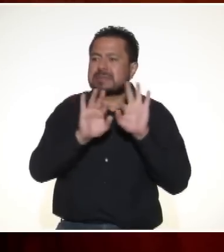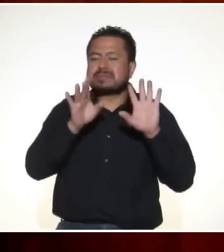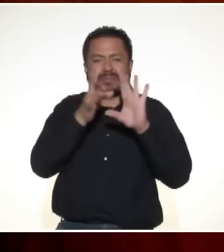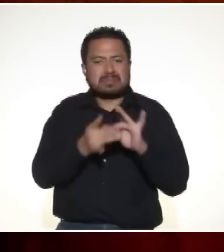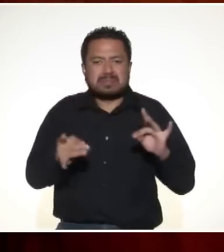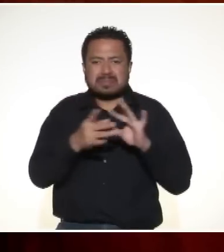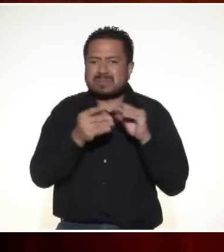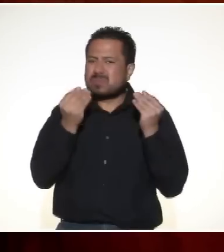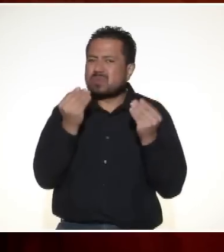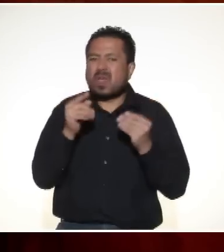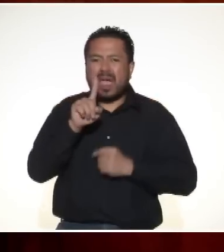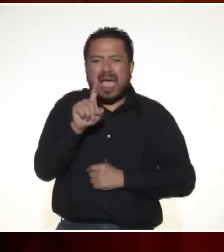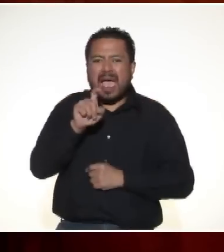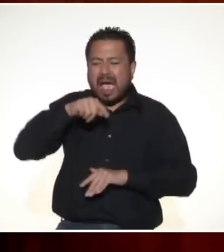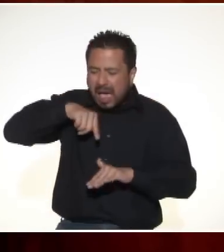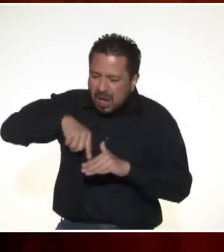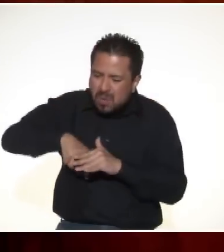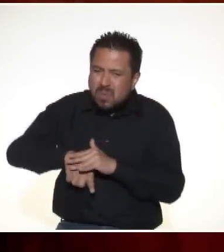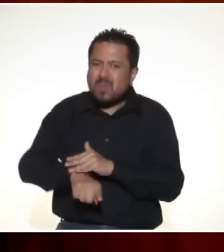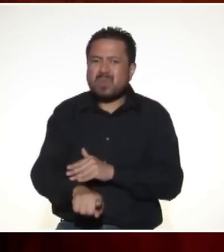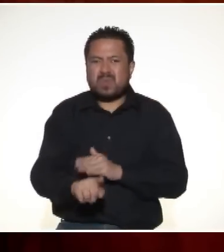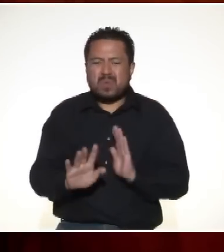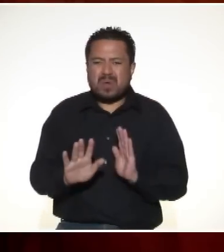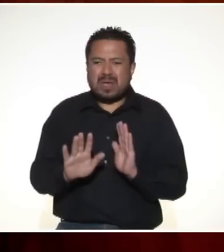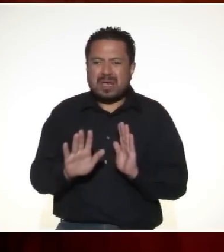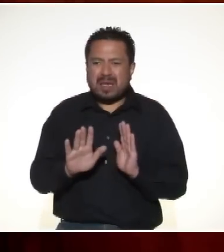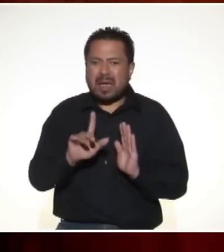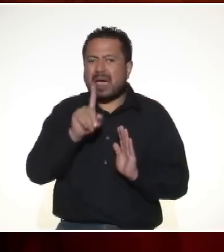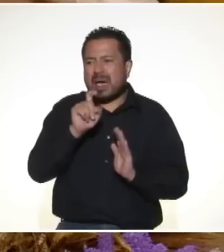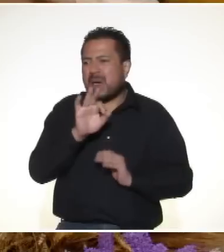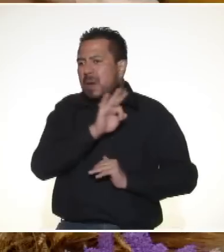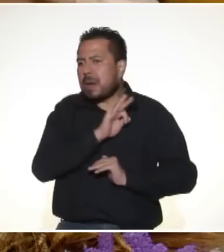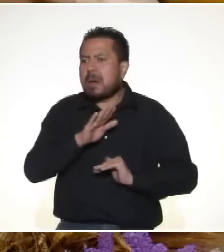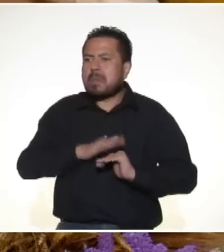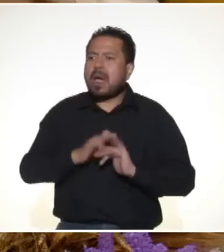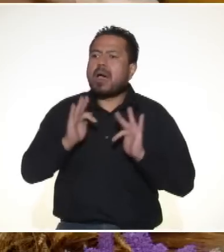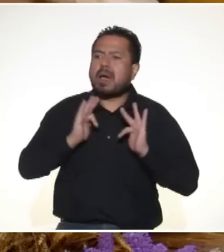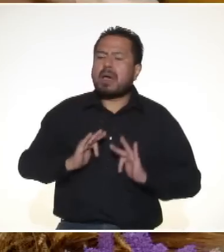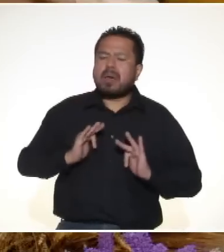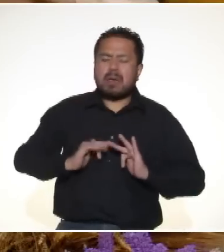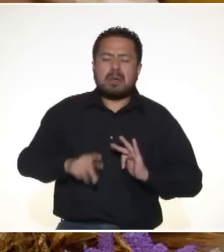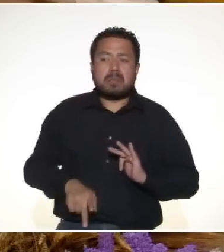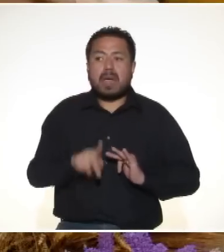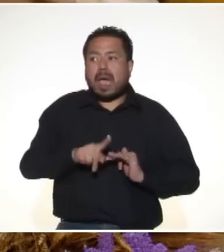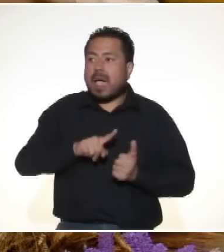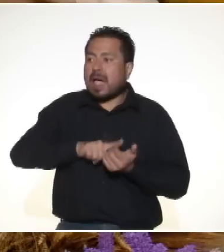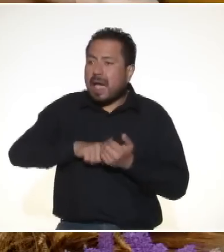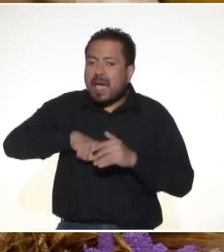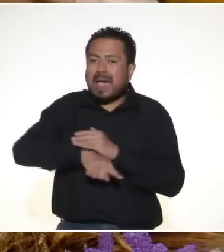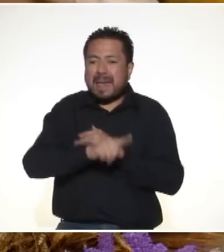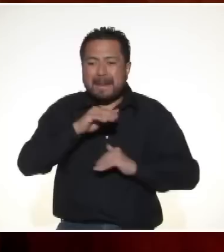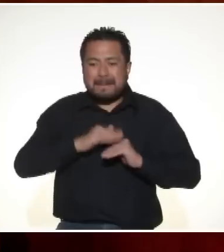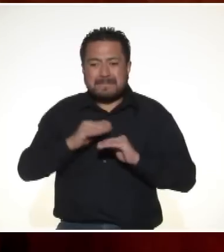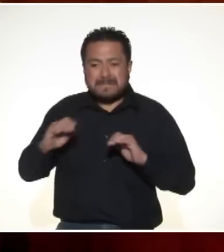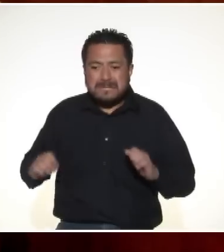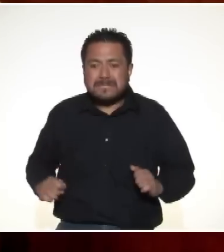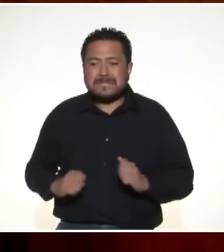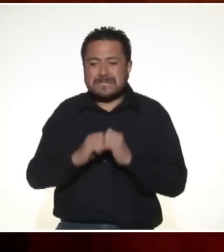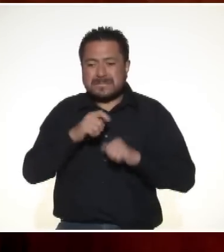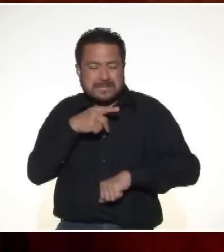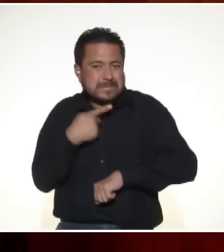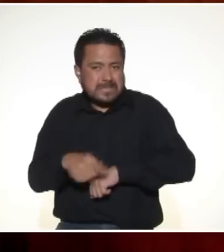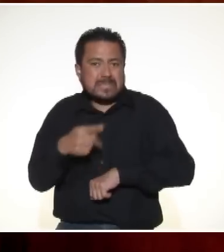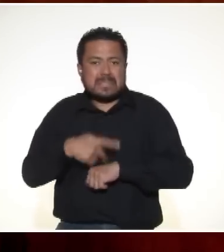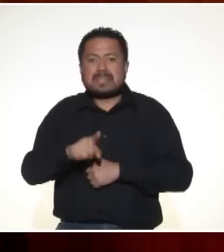muchas corrientes de agua submarina, que el agua se puede ver muy tranquila por fuera y puede haber corrientes marinas que nos pongan en riesgo. Entonces,